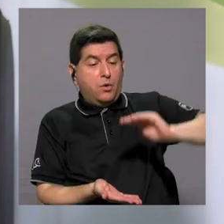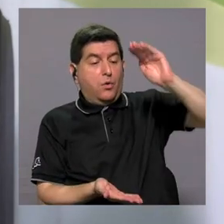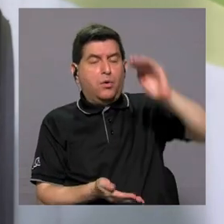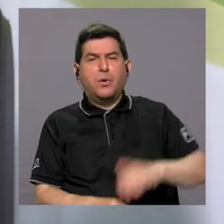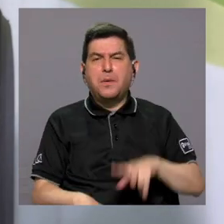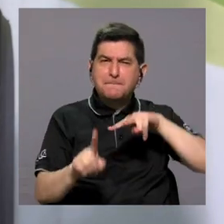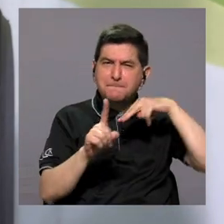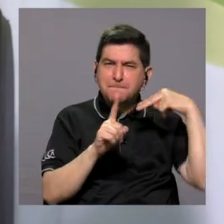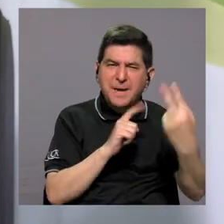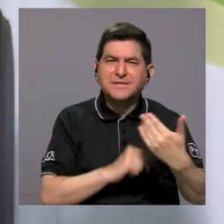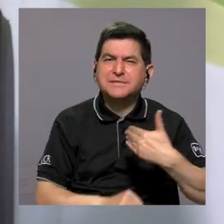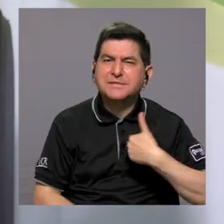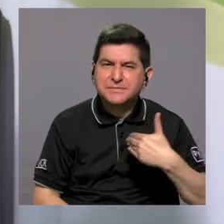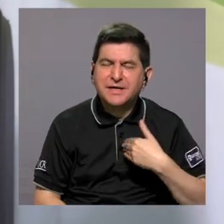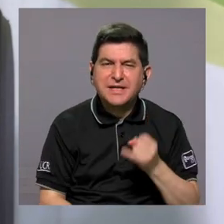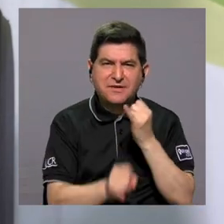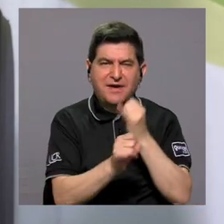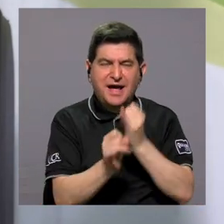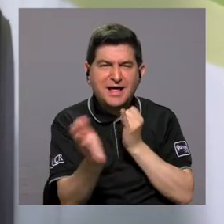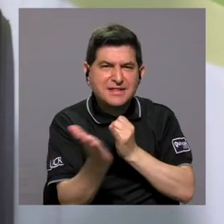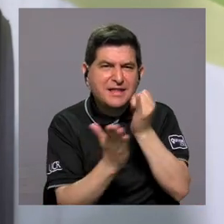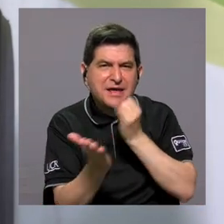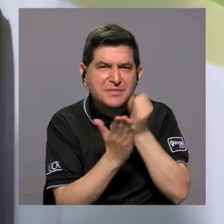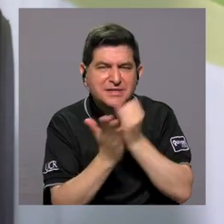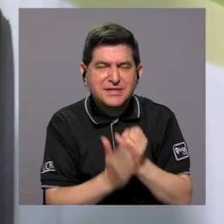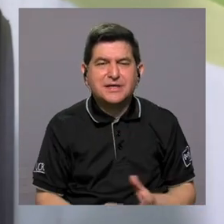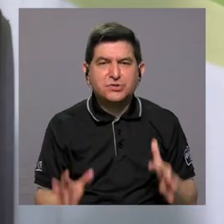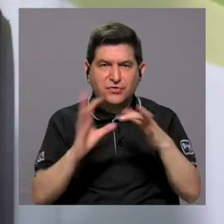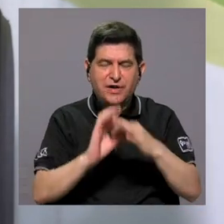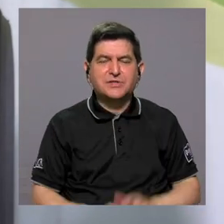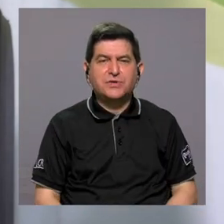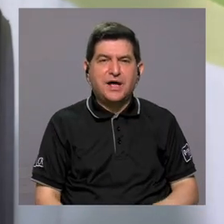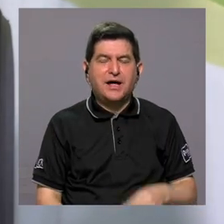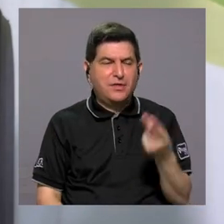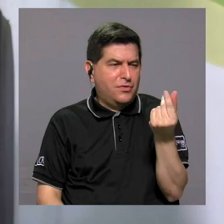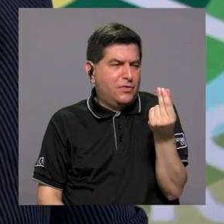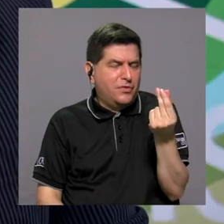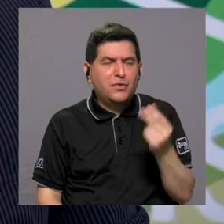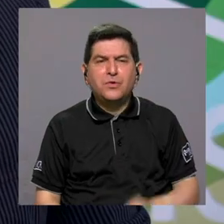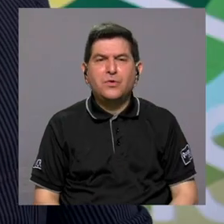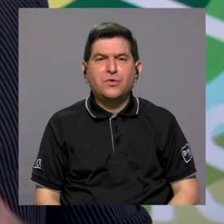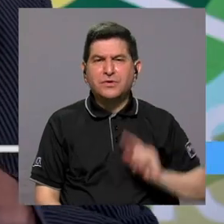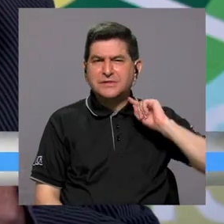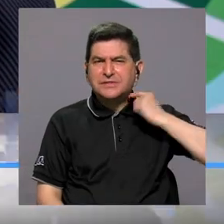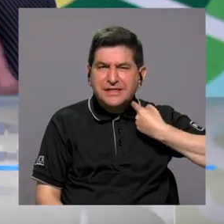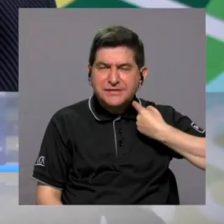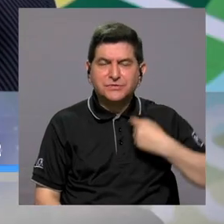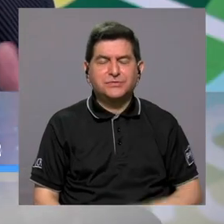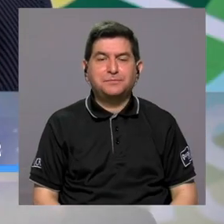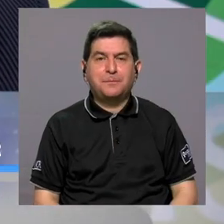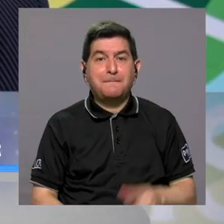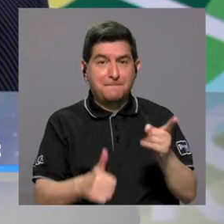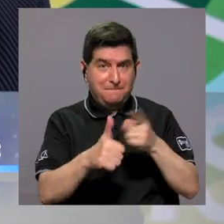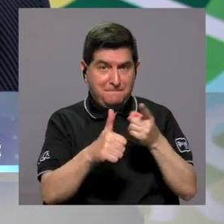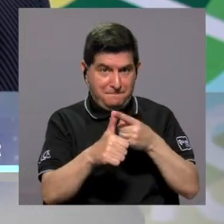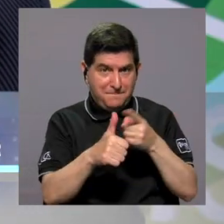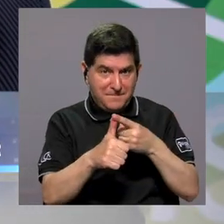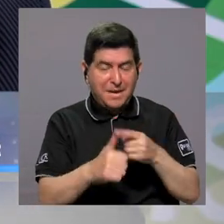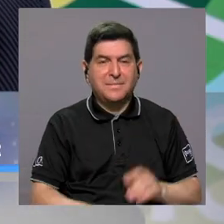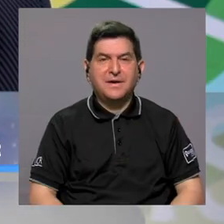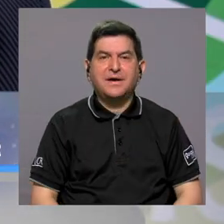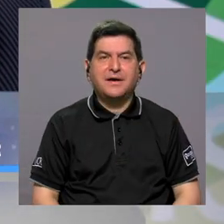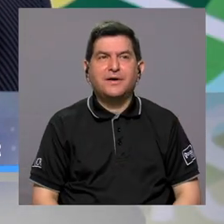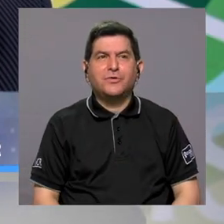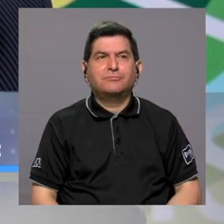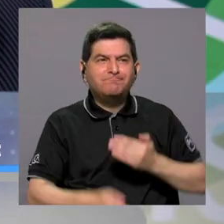la perspectiva que tiene el instituto de investigación sobre la inflación sobre el costo de la vida bueno tal vez de empezar un poquito